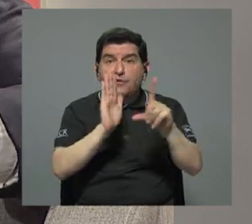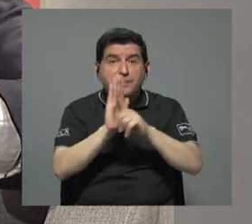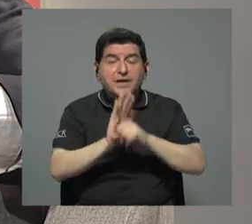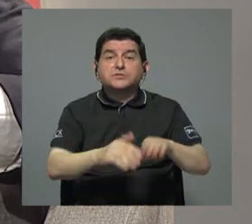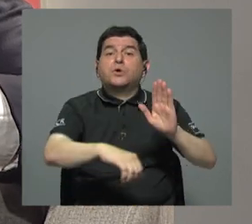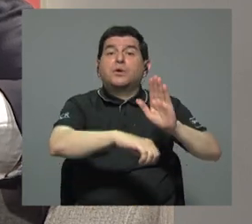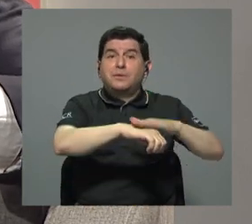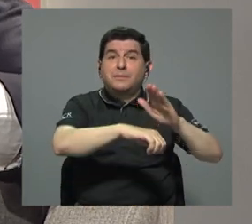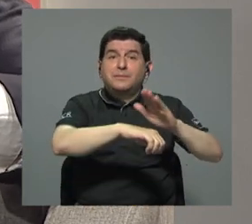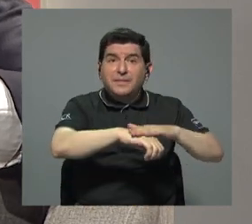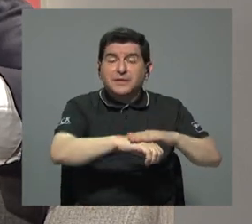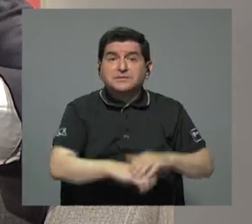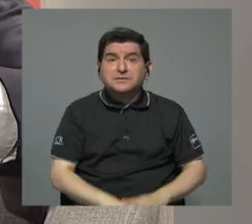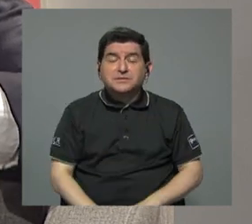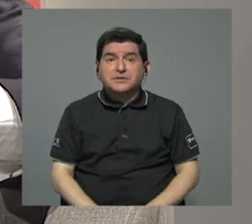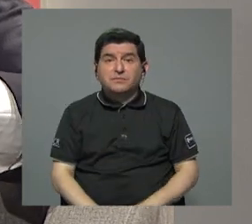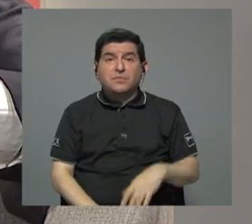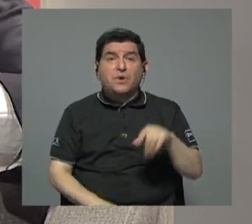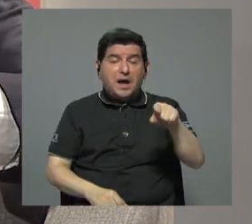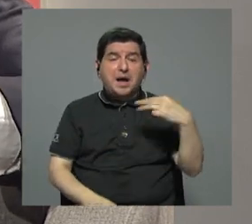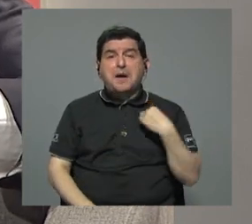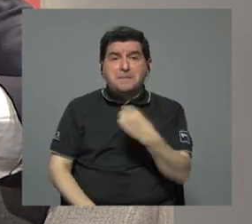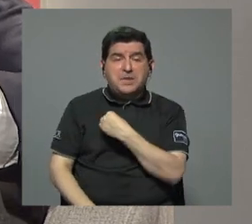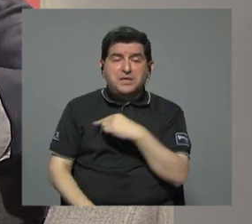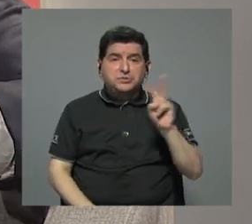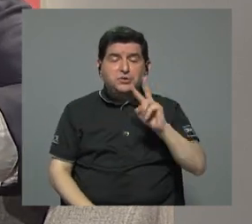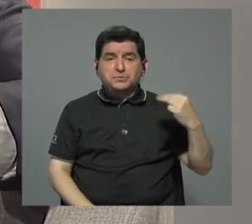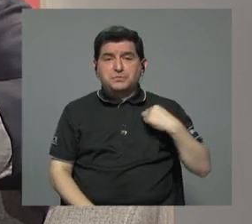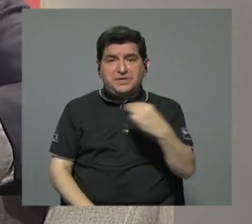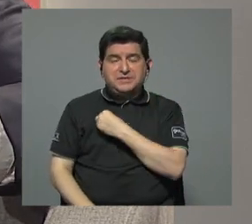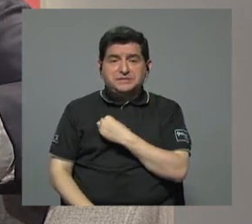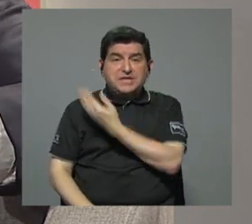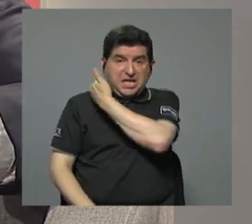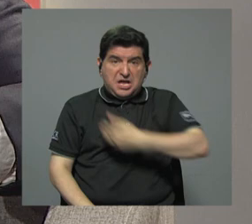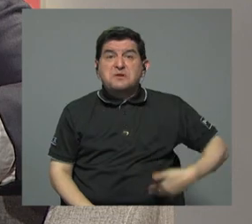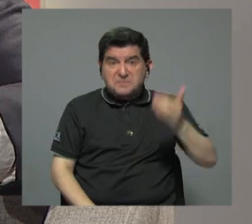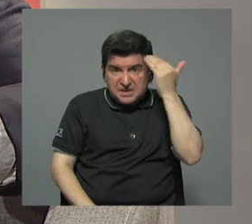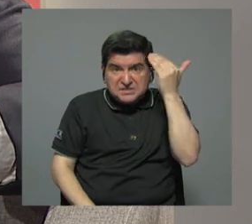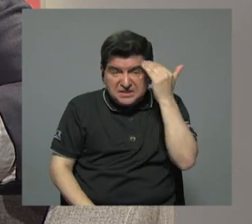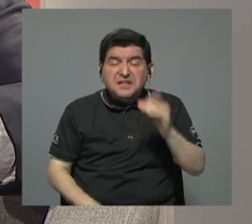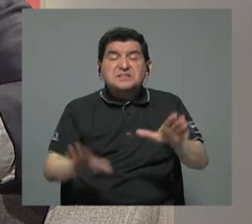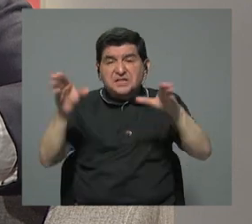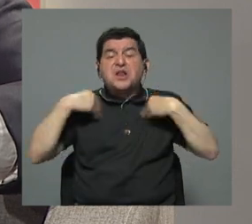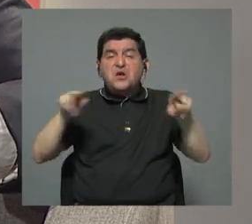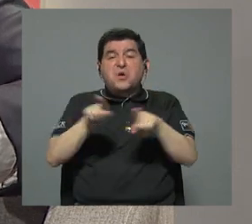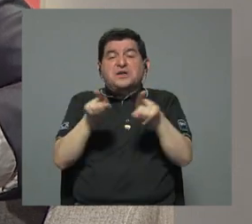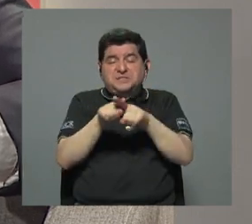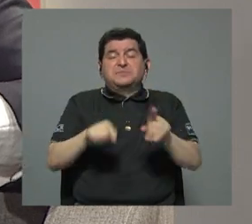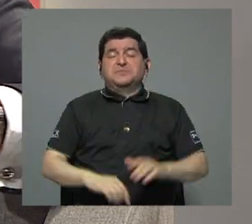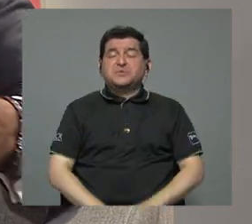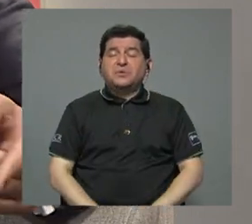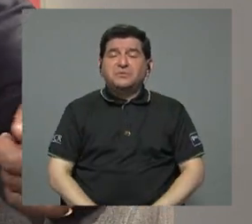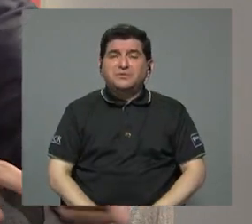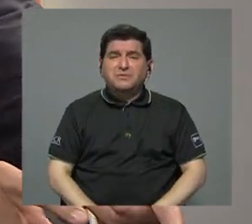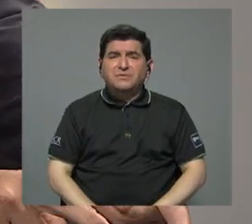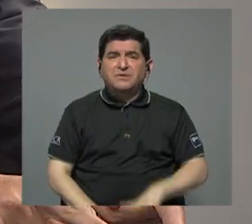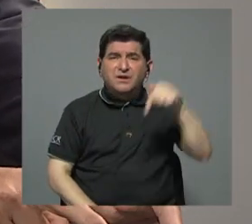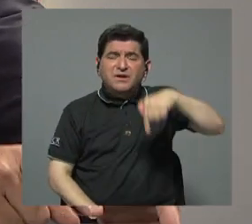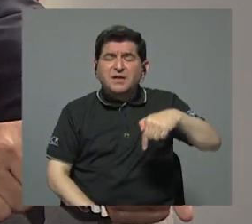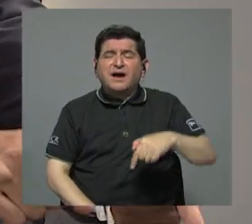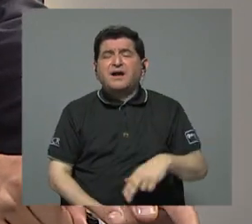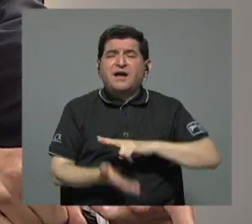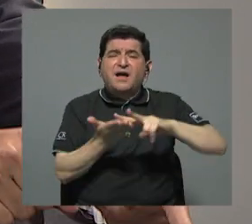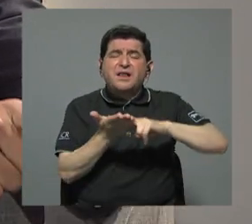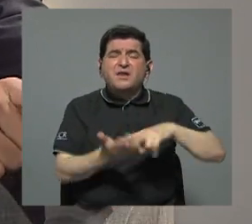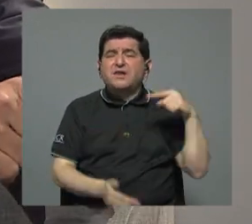consentimiento un consejo súper educación de ministros de viceministros y el presidente estaba enterado porque lo reconocido también es comunicación y aquí se viene liberación